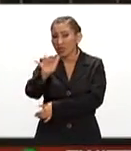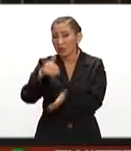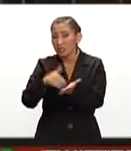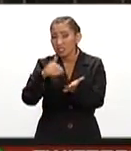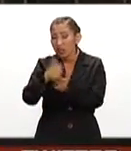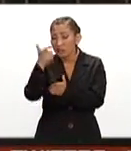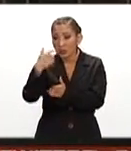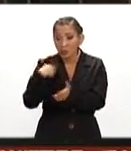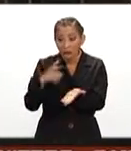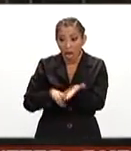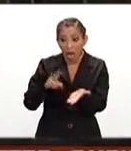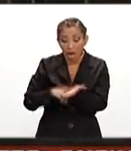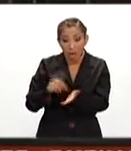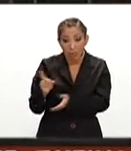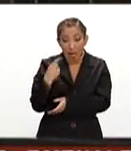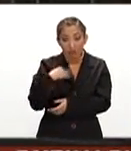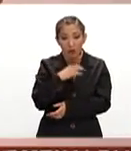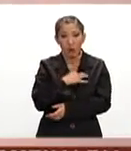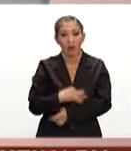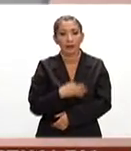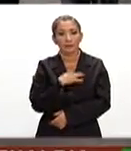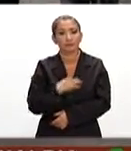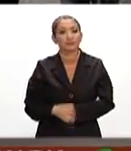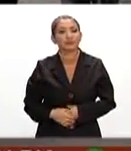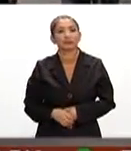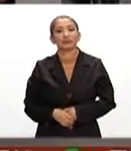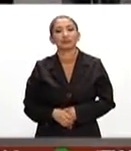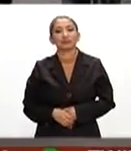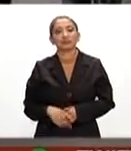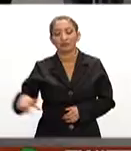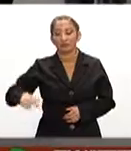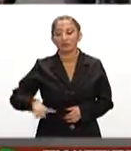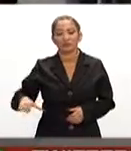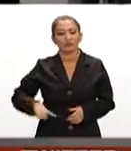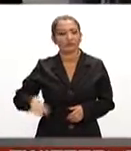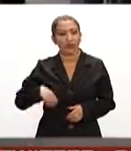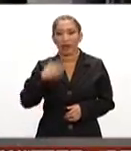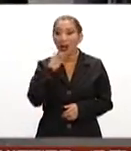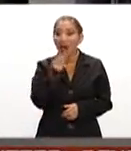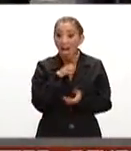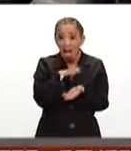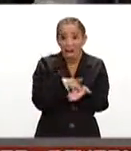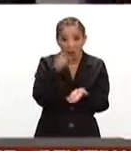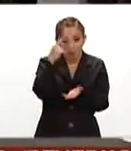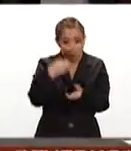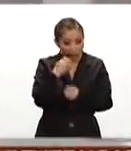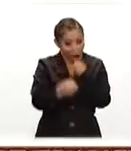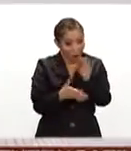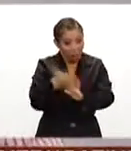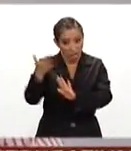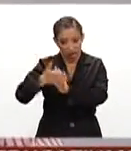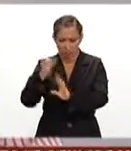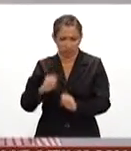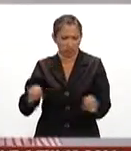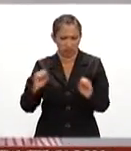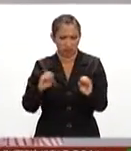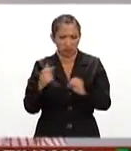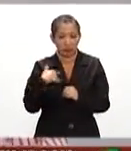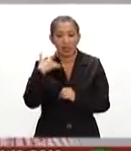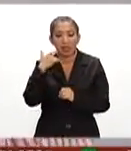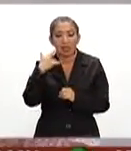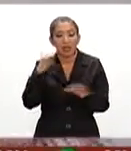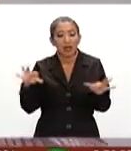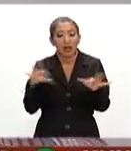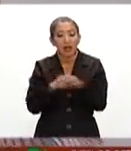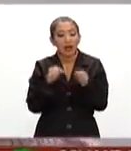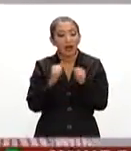450 millones de dólares en Toluca. El gobierno no regatea recursos para obras. Sumar esfuerzos